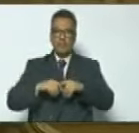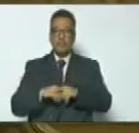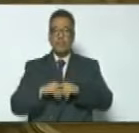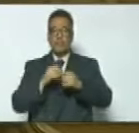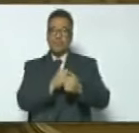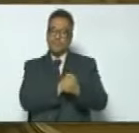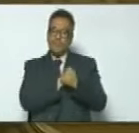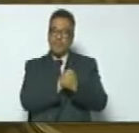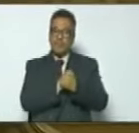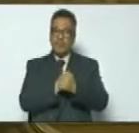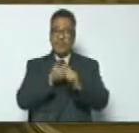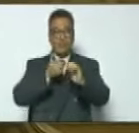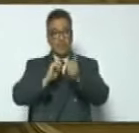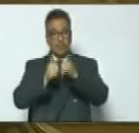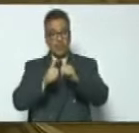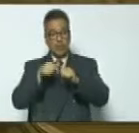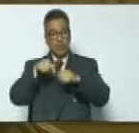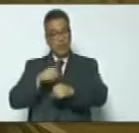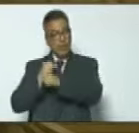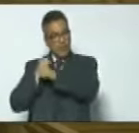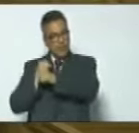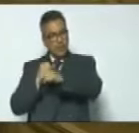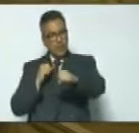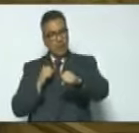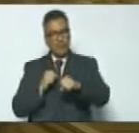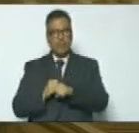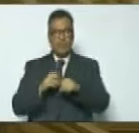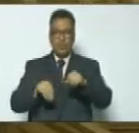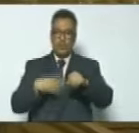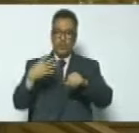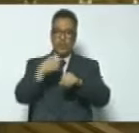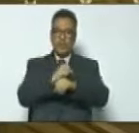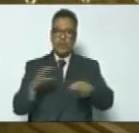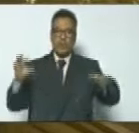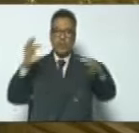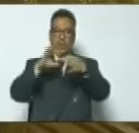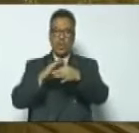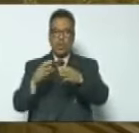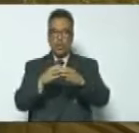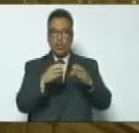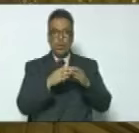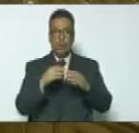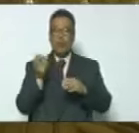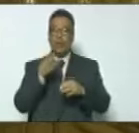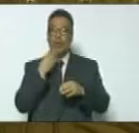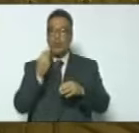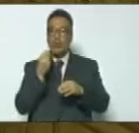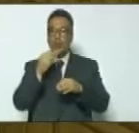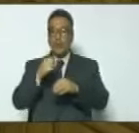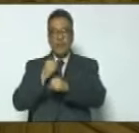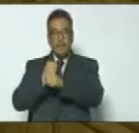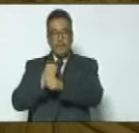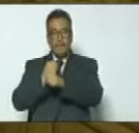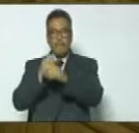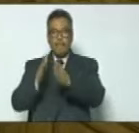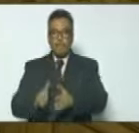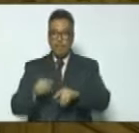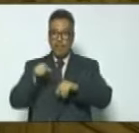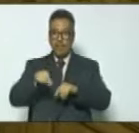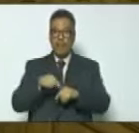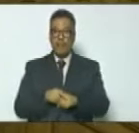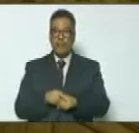su amor por el deporte, por el béisbol, logró unir a un grupo de peloteros que buena